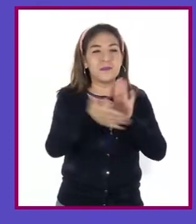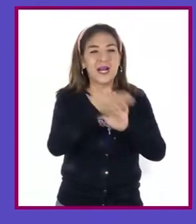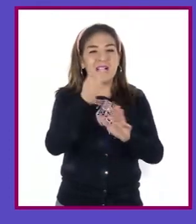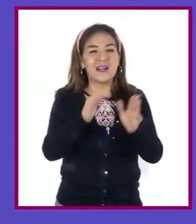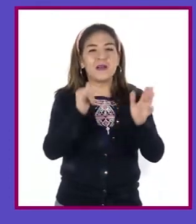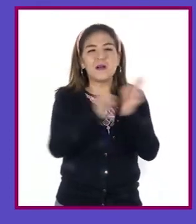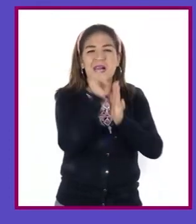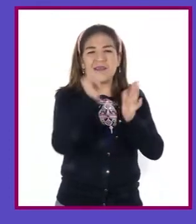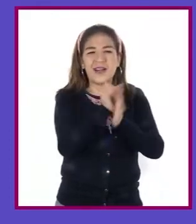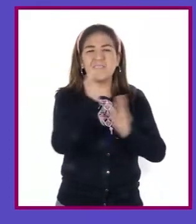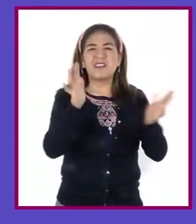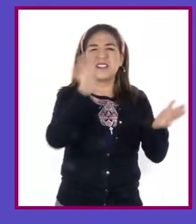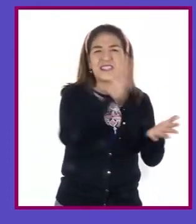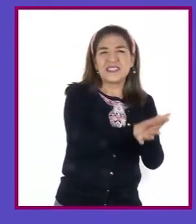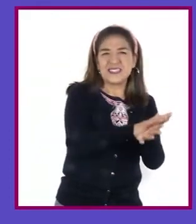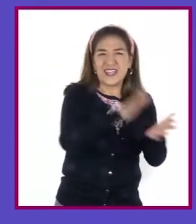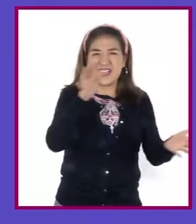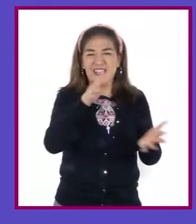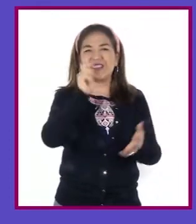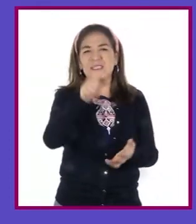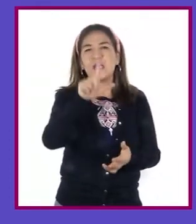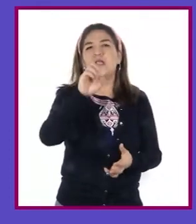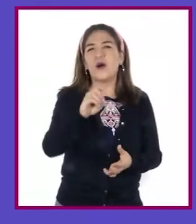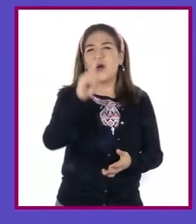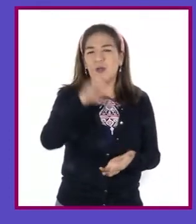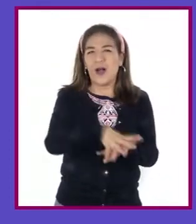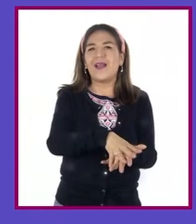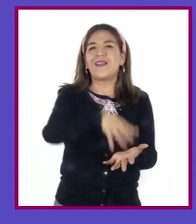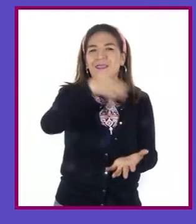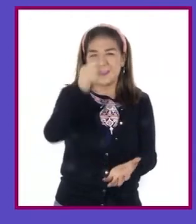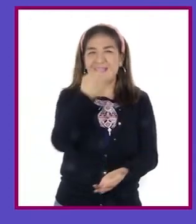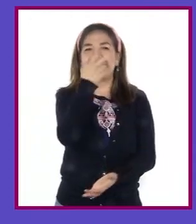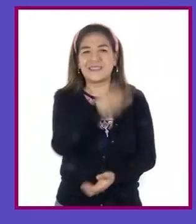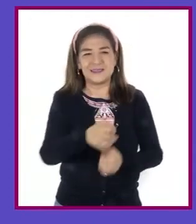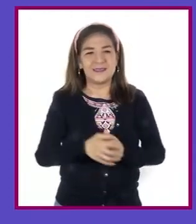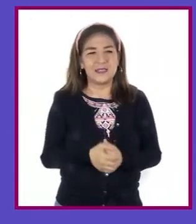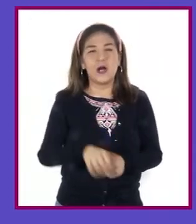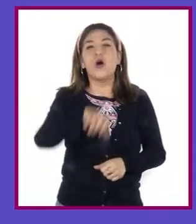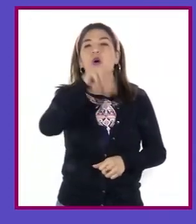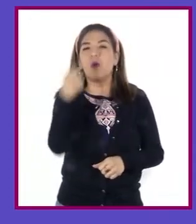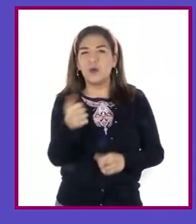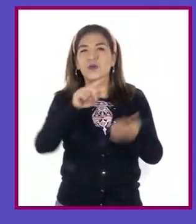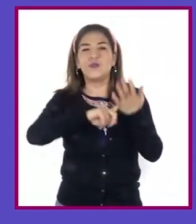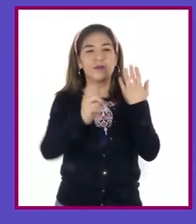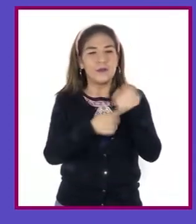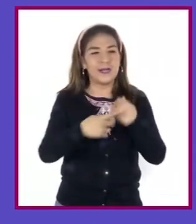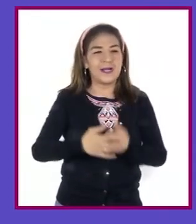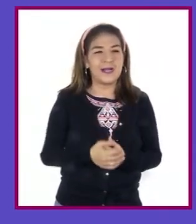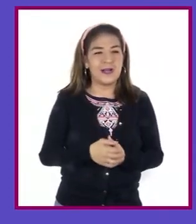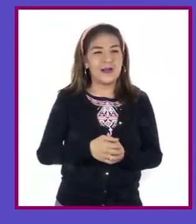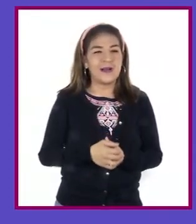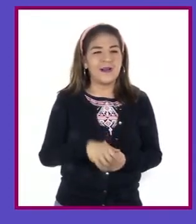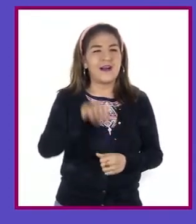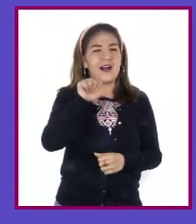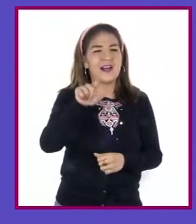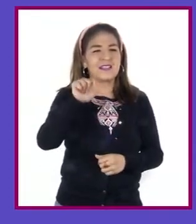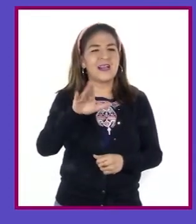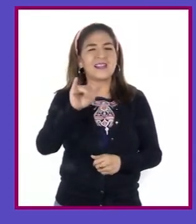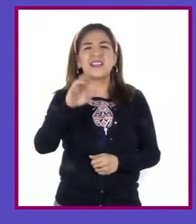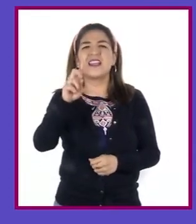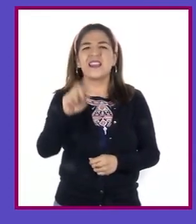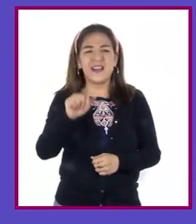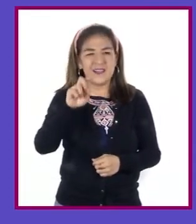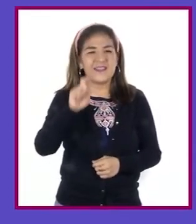agua de lluvia. O sea, lodo. Exactamente. Por otro lado, uno va al ácrito cuando se conduce con